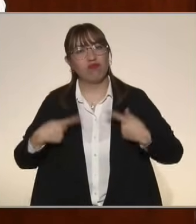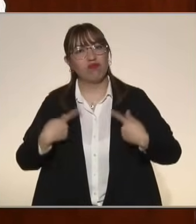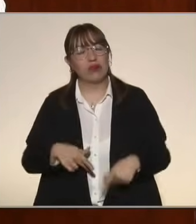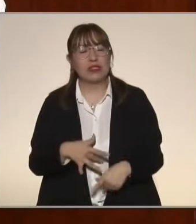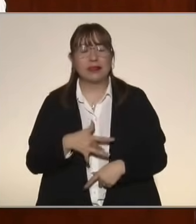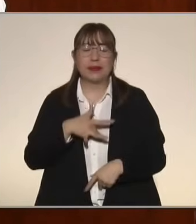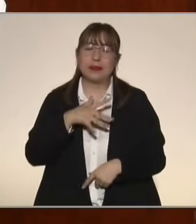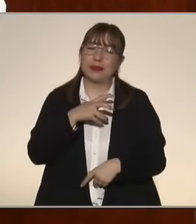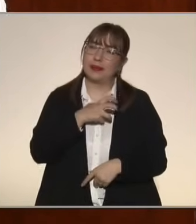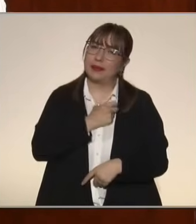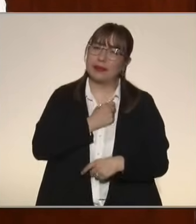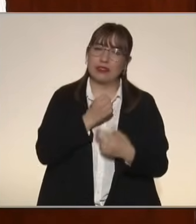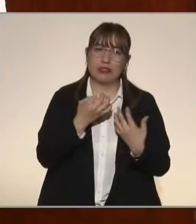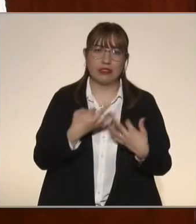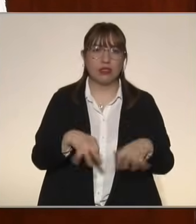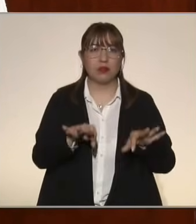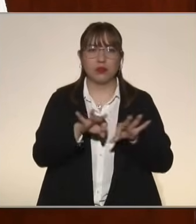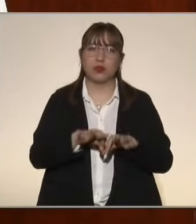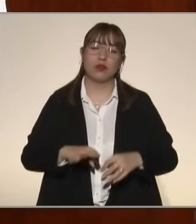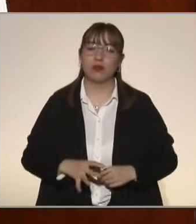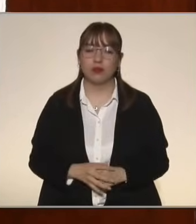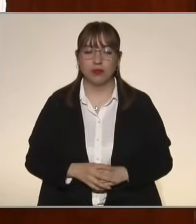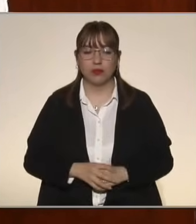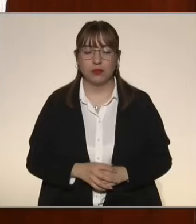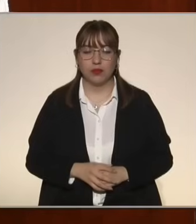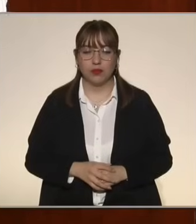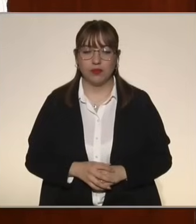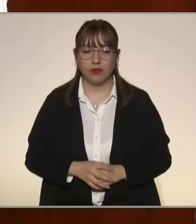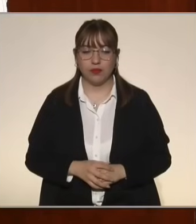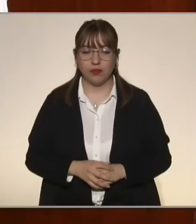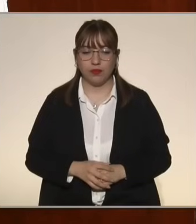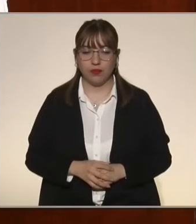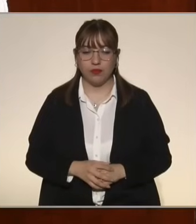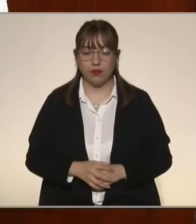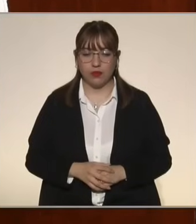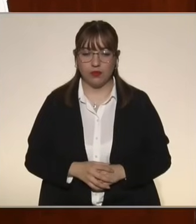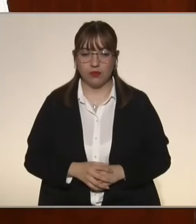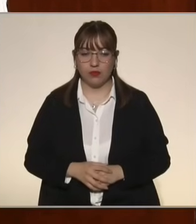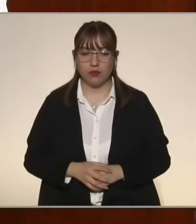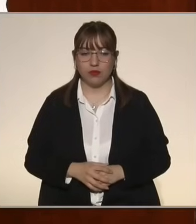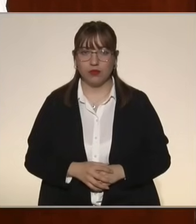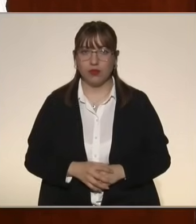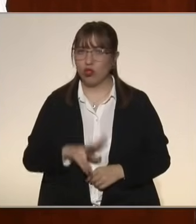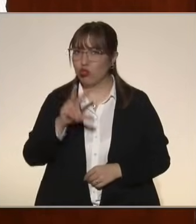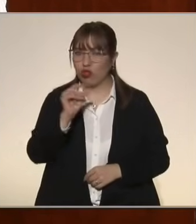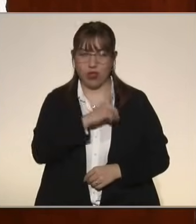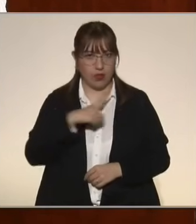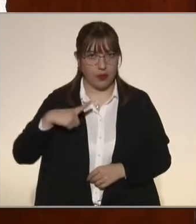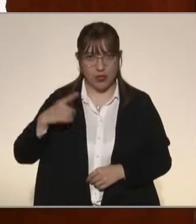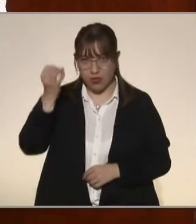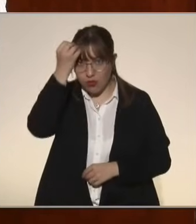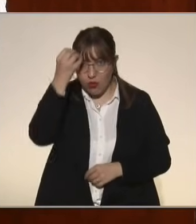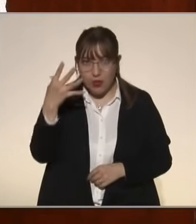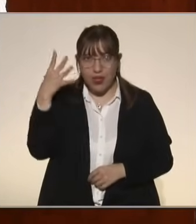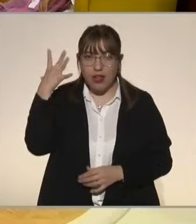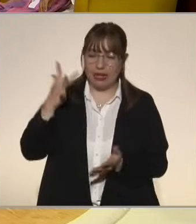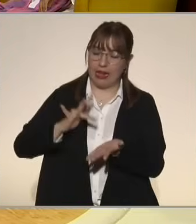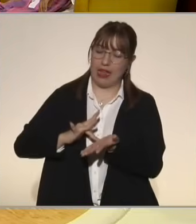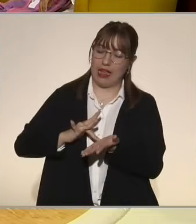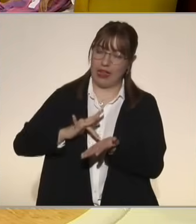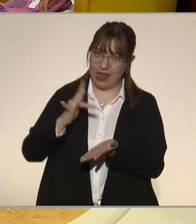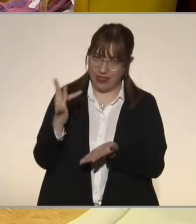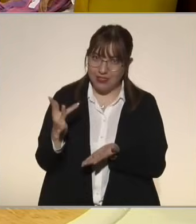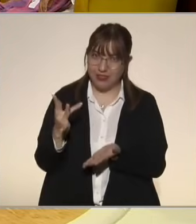representativas y no hay que dejar de lado, de verdad es muy importante no dejar de lado la gratitud. Claro. Ahora, a mí